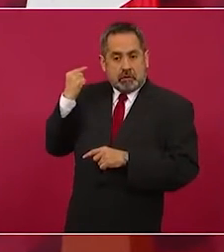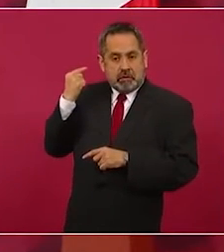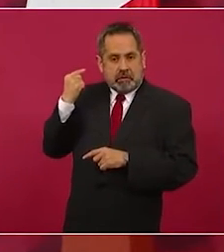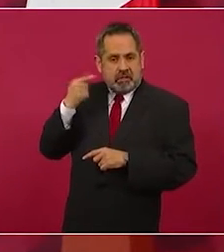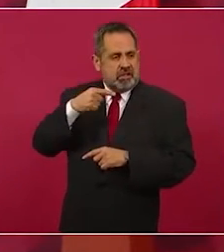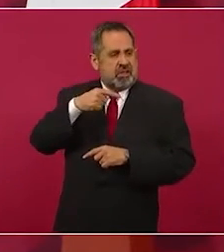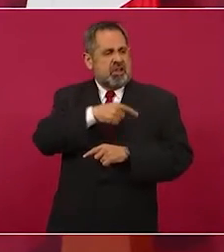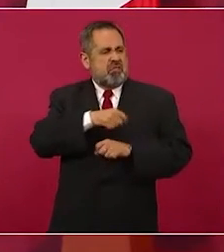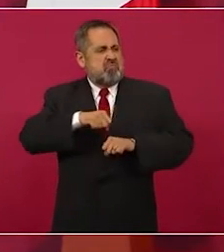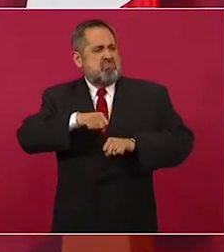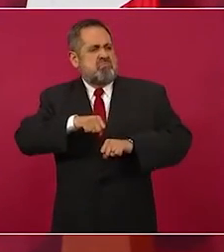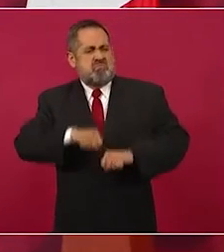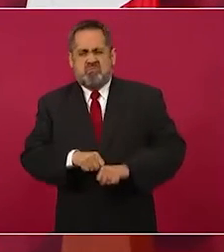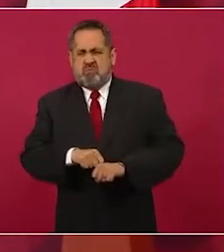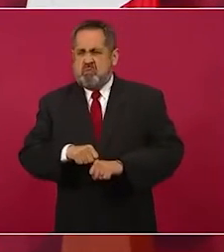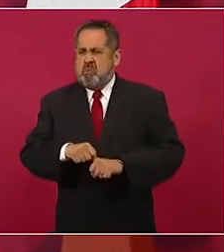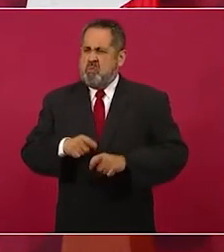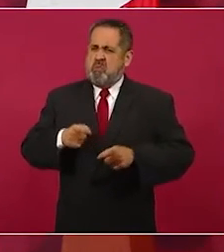del poder,